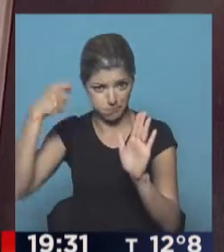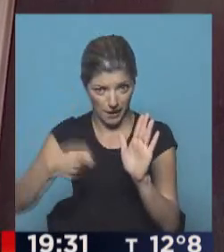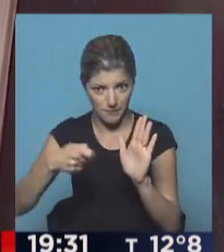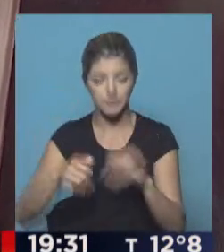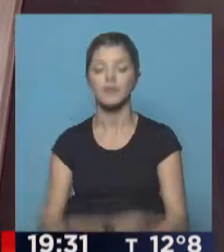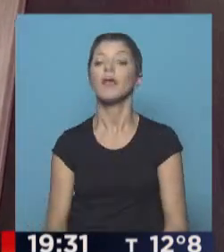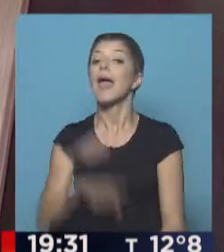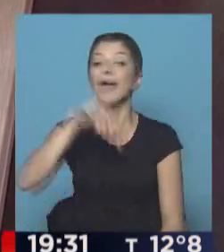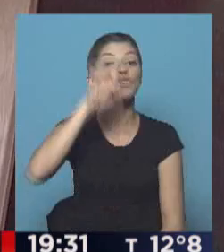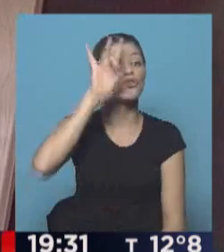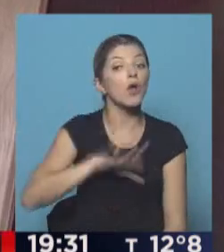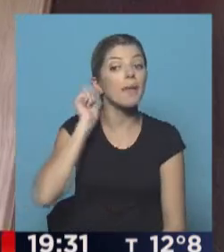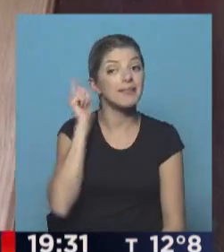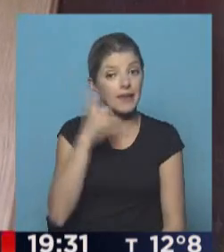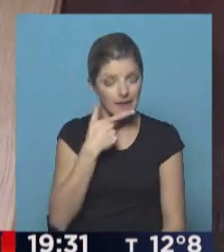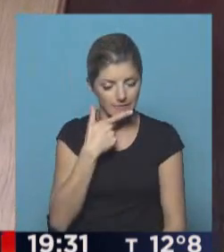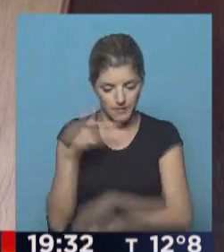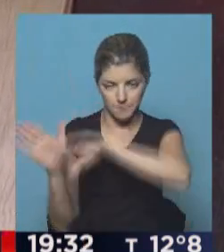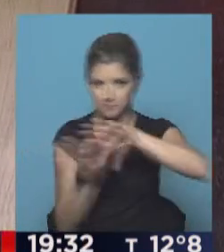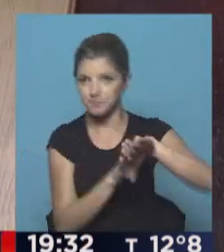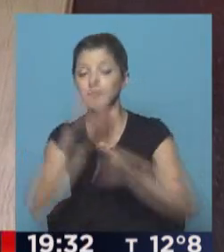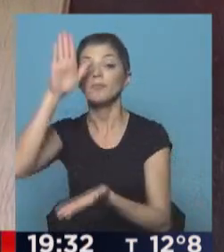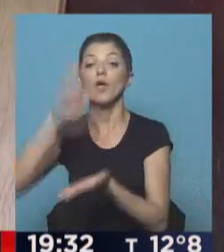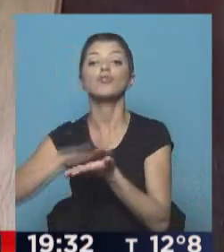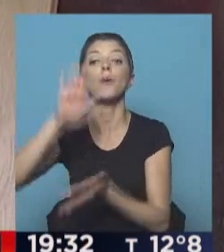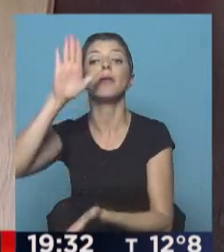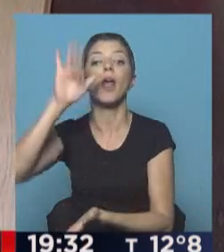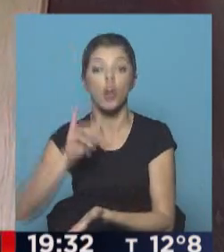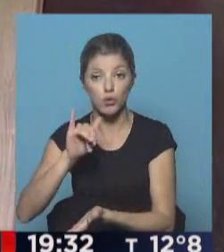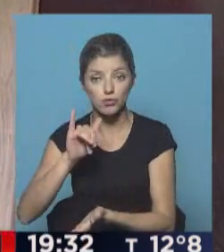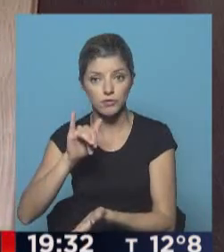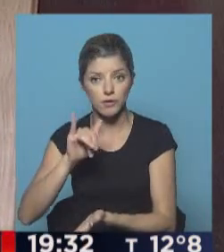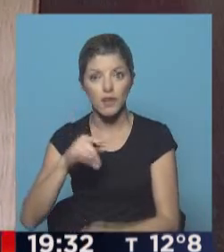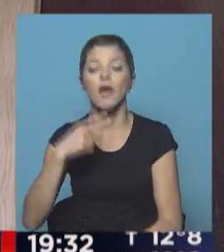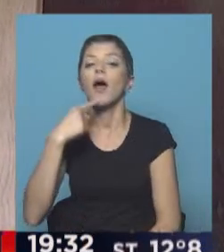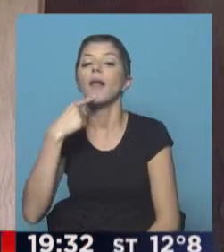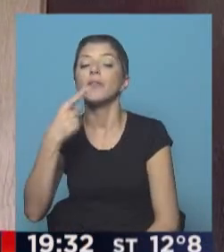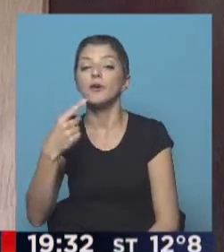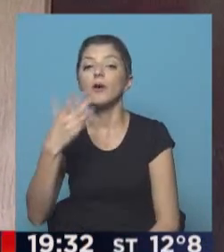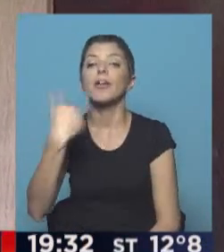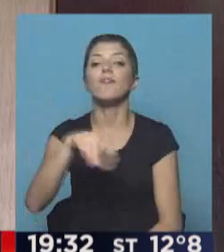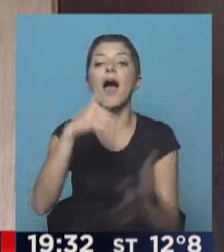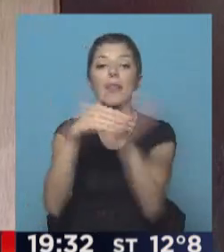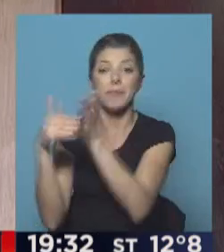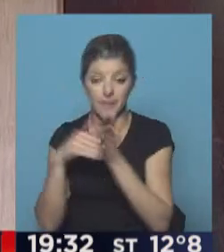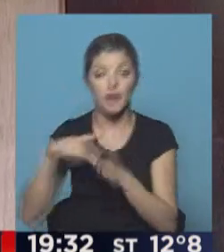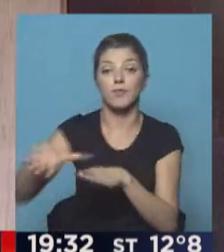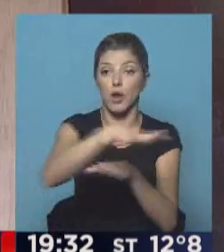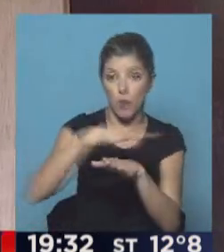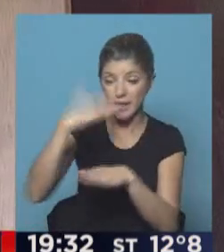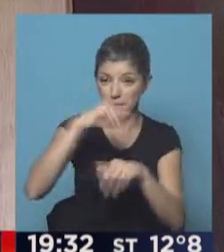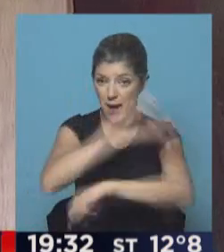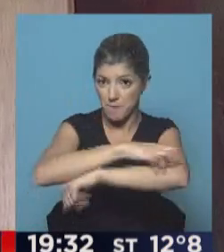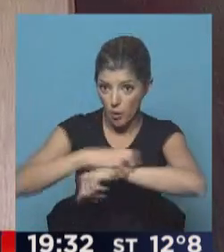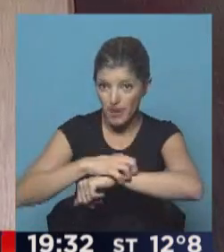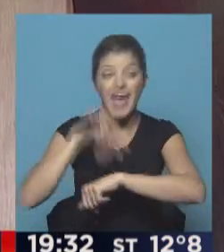el gas, respecto de la luz, anunció que va a haber una, digamos, georreferenciación en los barrios más vulnerables para